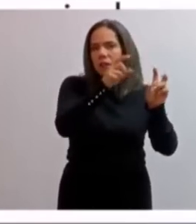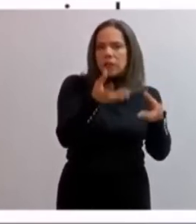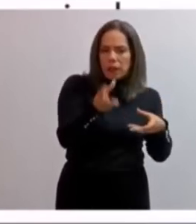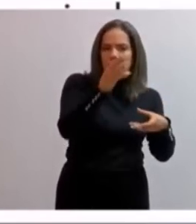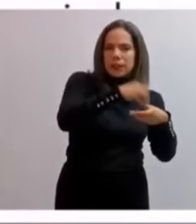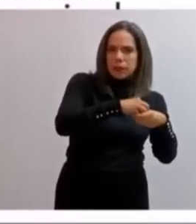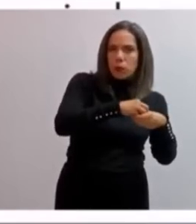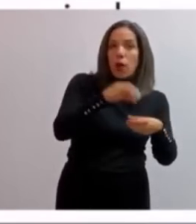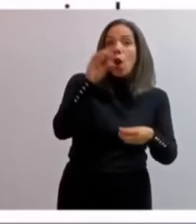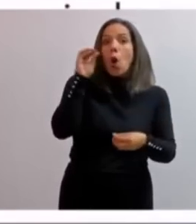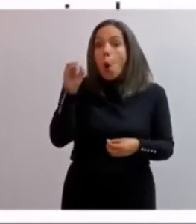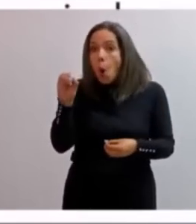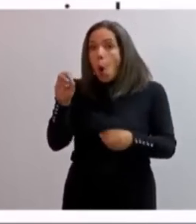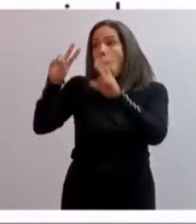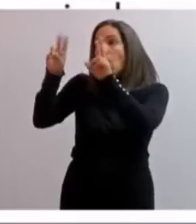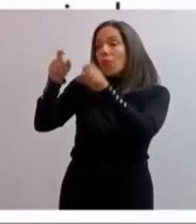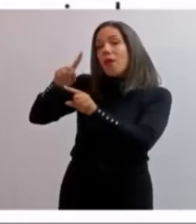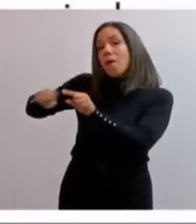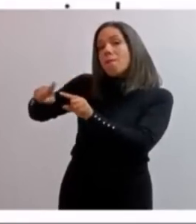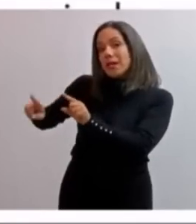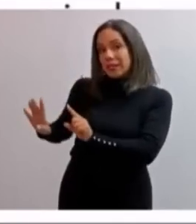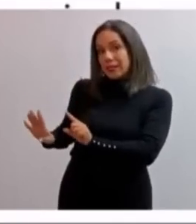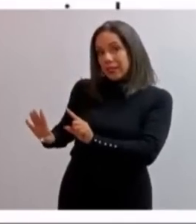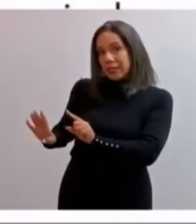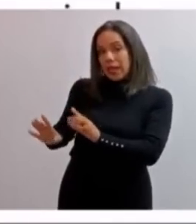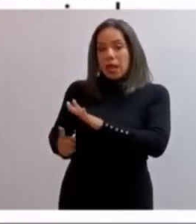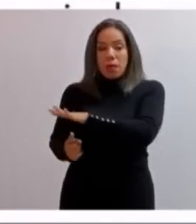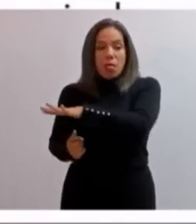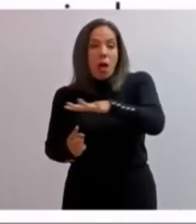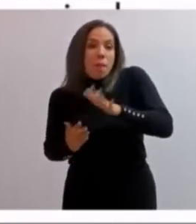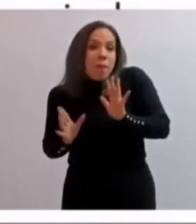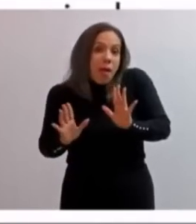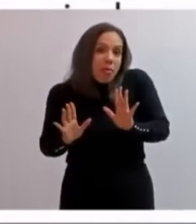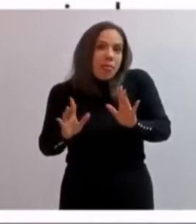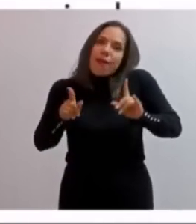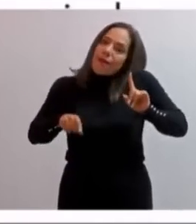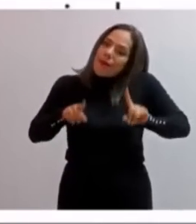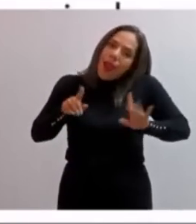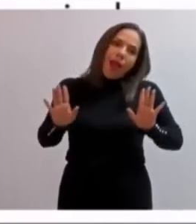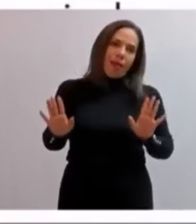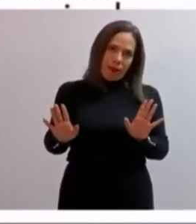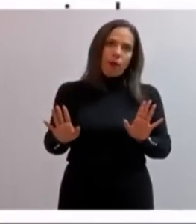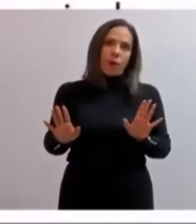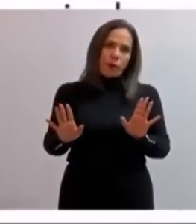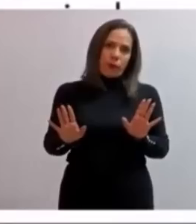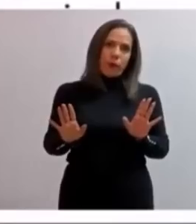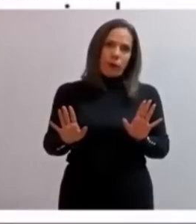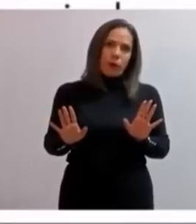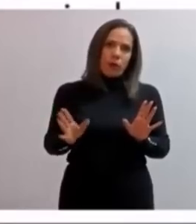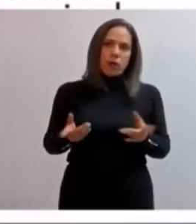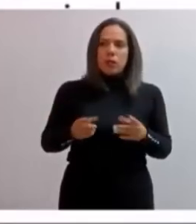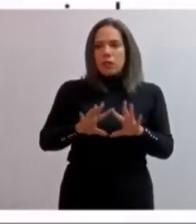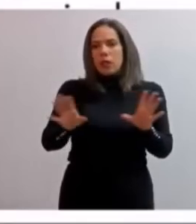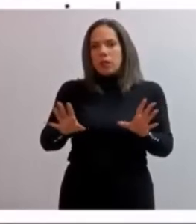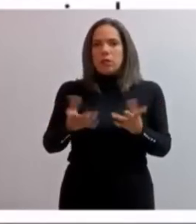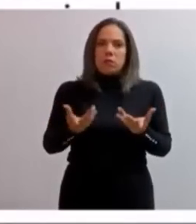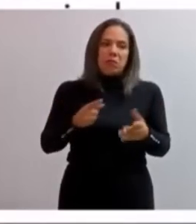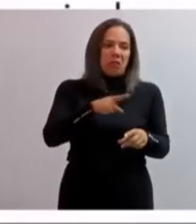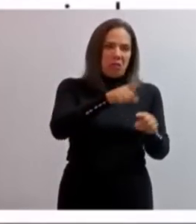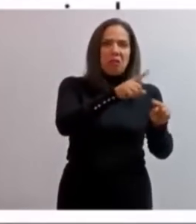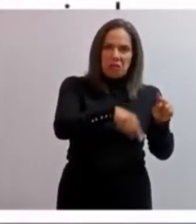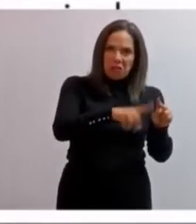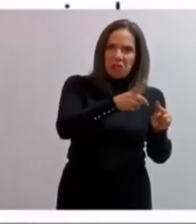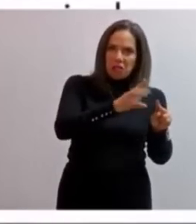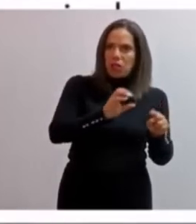de acuerdo a las condiciones, a las necesidades de formación que se están presentando en un contexto específico.